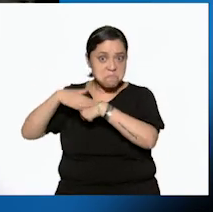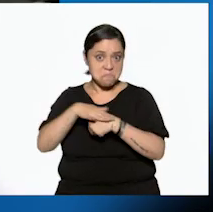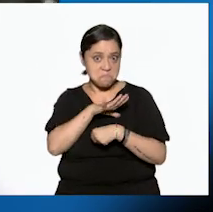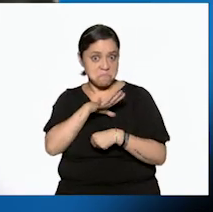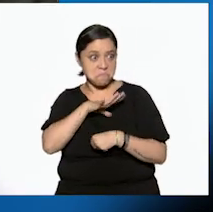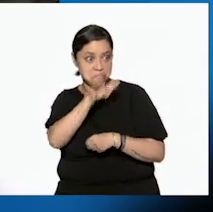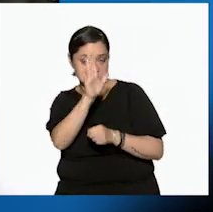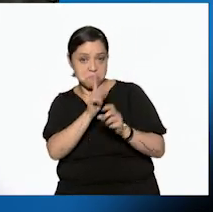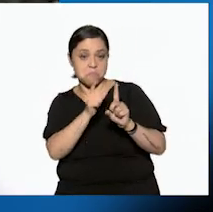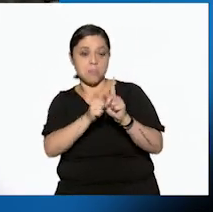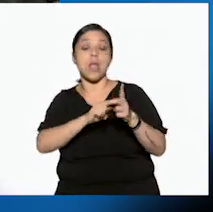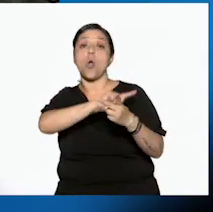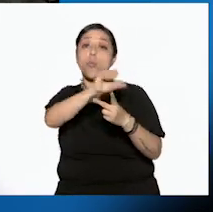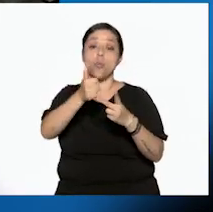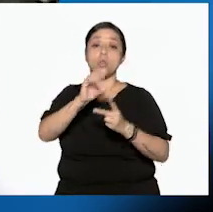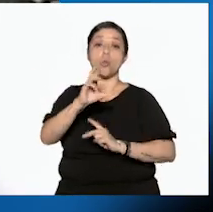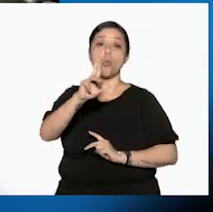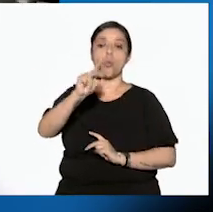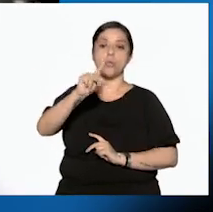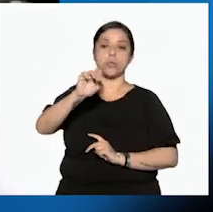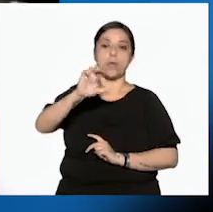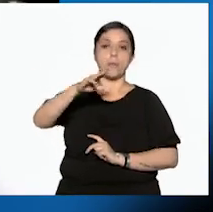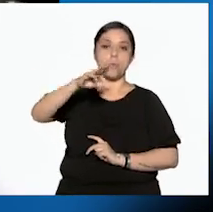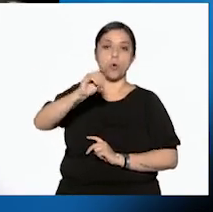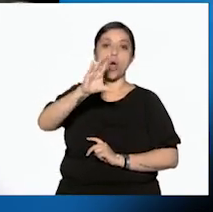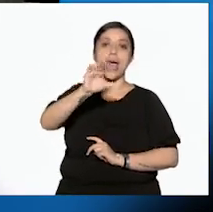y Cuauhtémoc Cárdenas Solórzano,